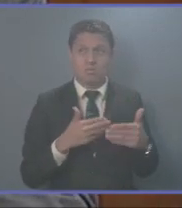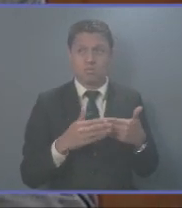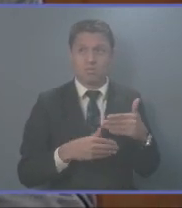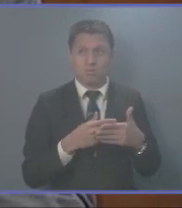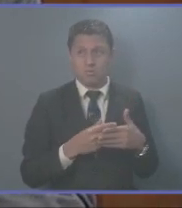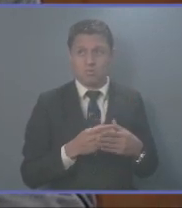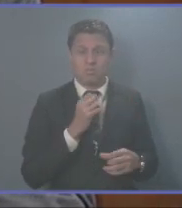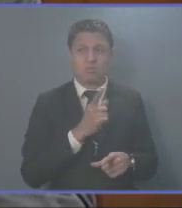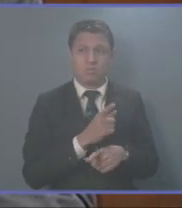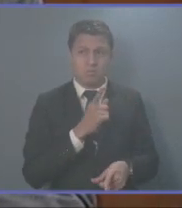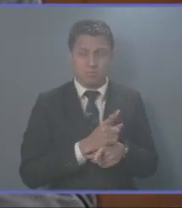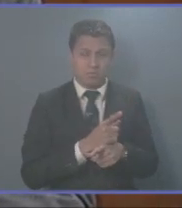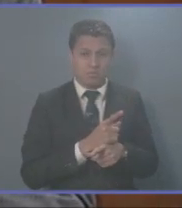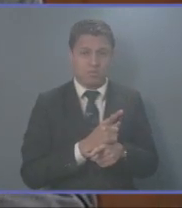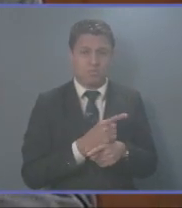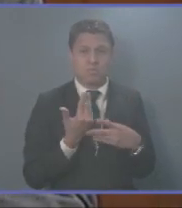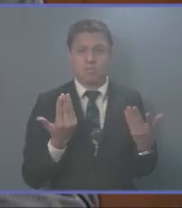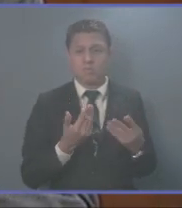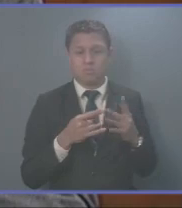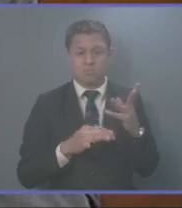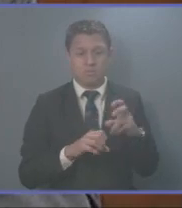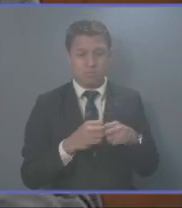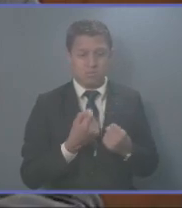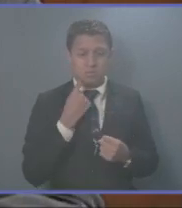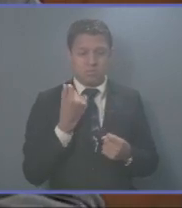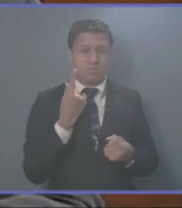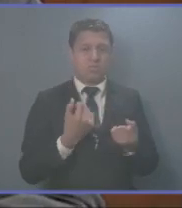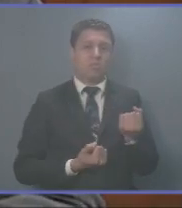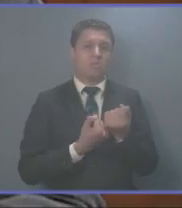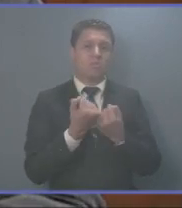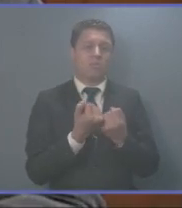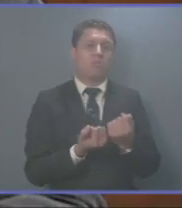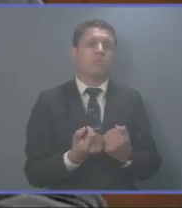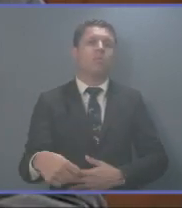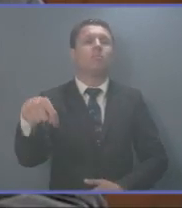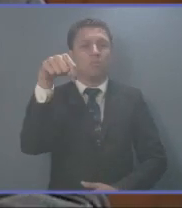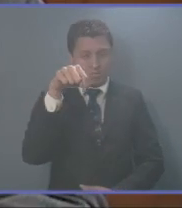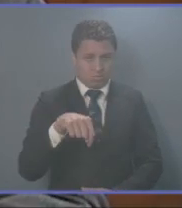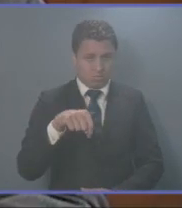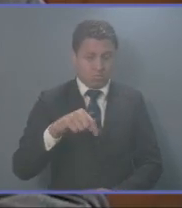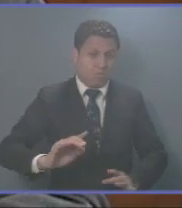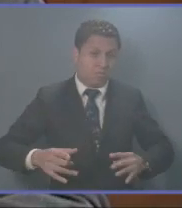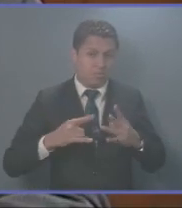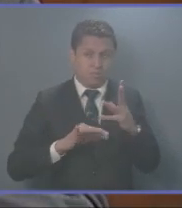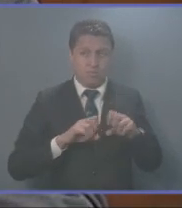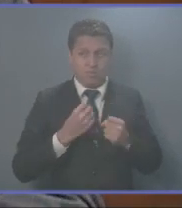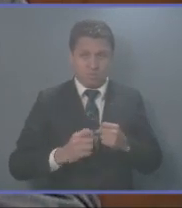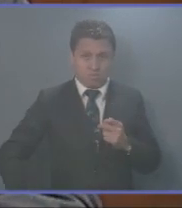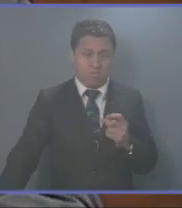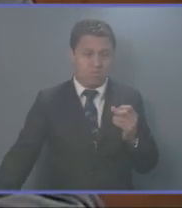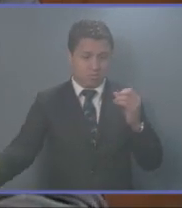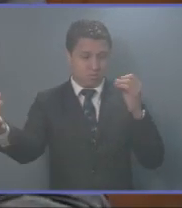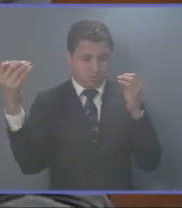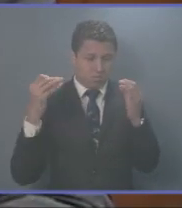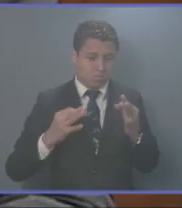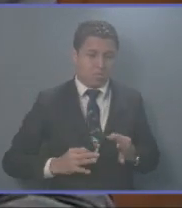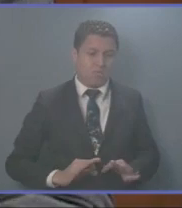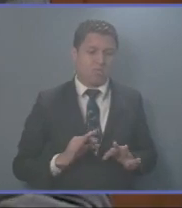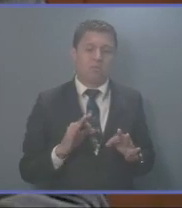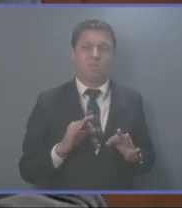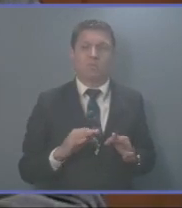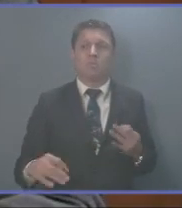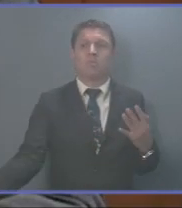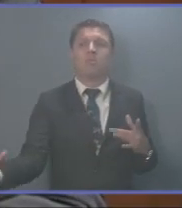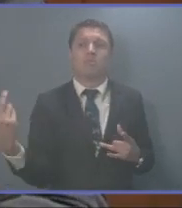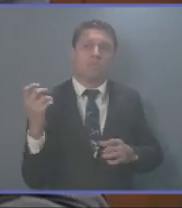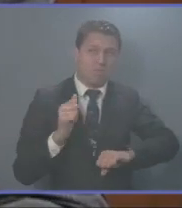la adecuada tipificación de las conductas delictivas que contribuyen hoy por hoy delitos graves de naturaleza pluriofensiva y que